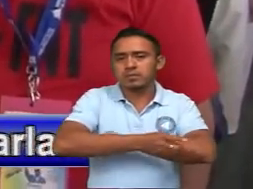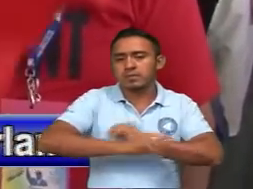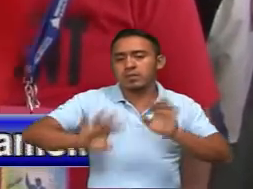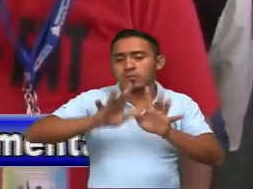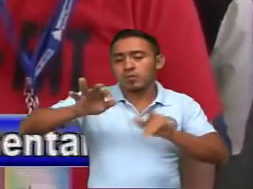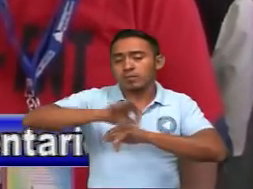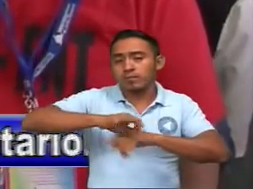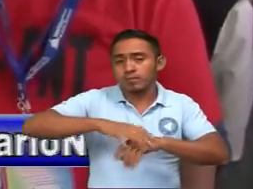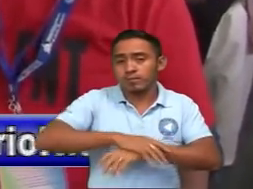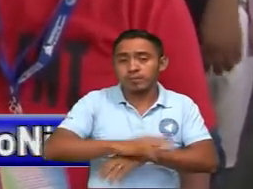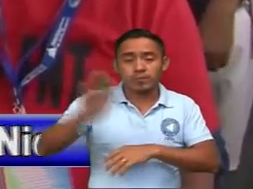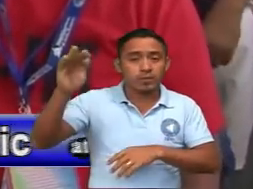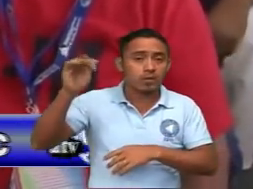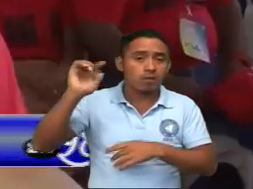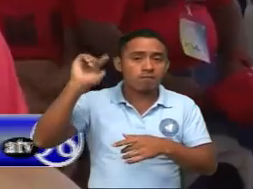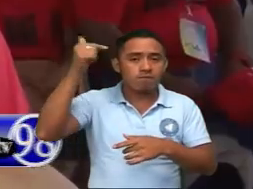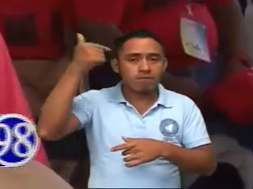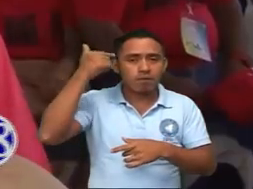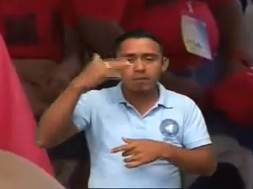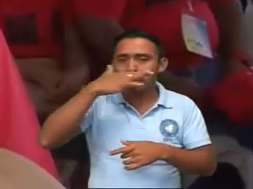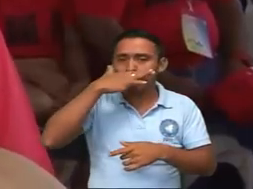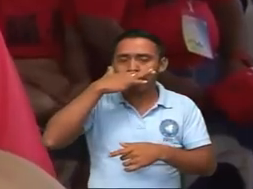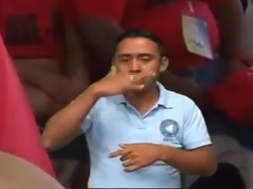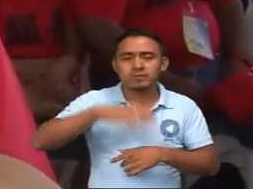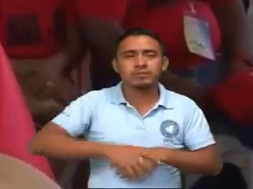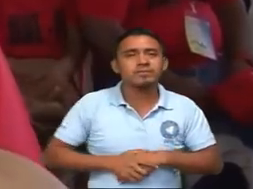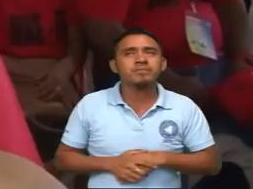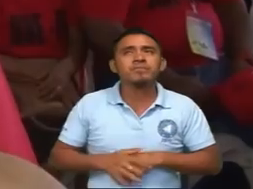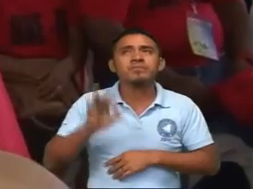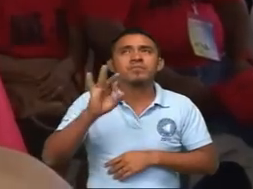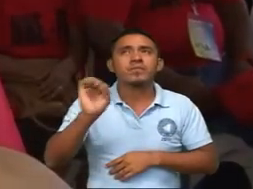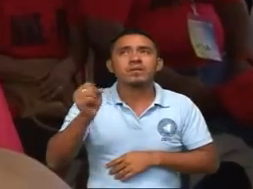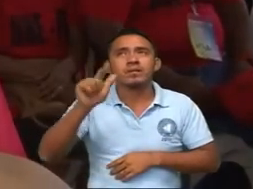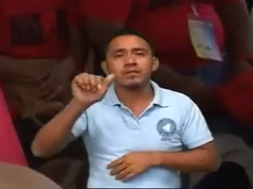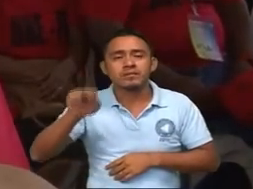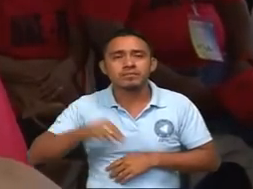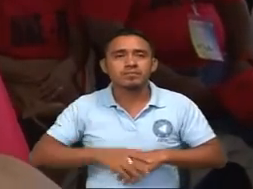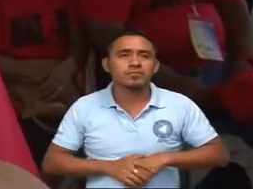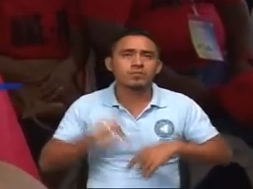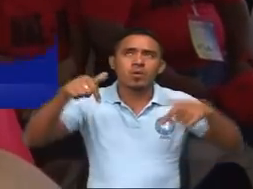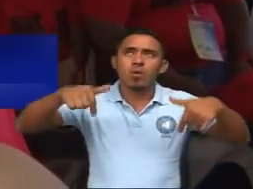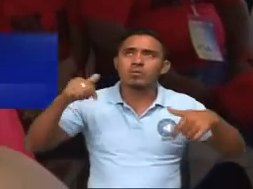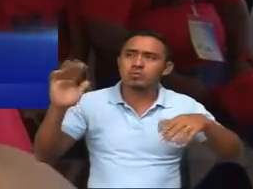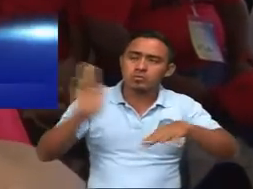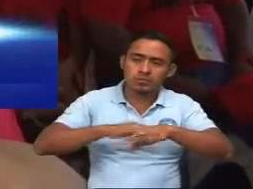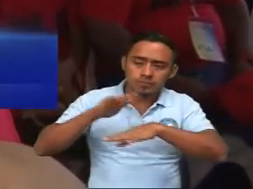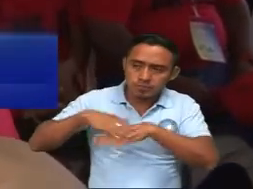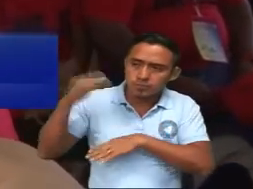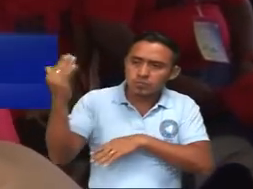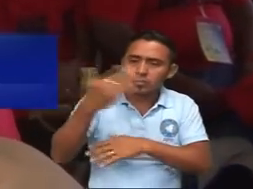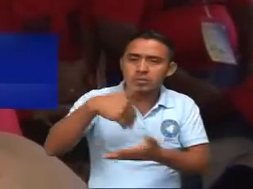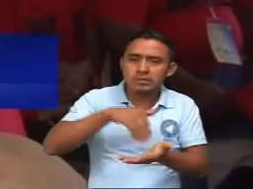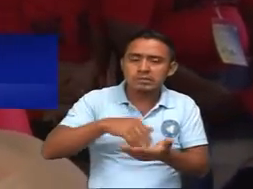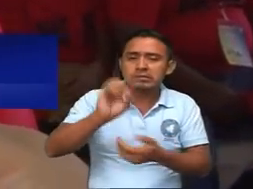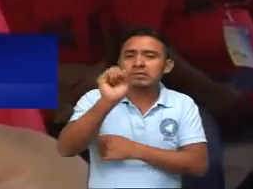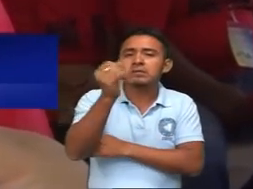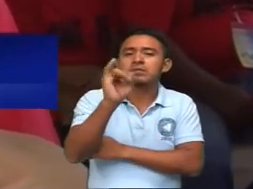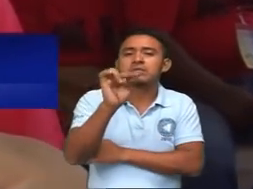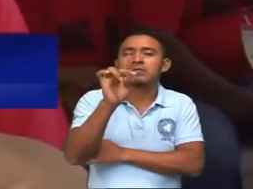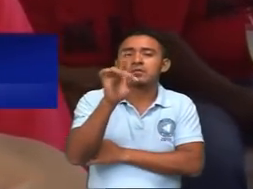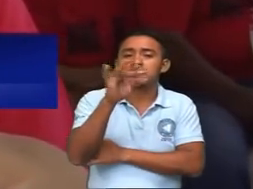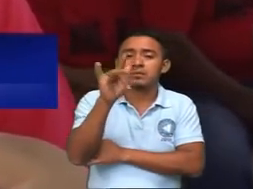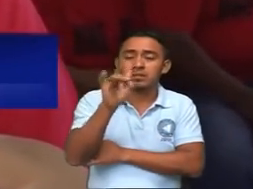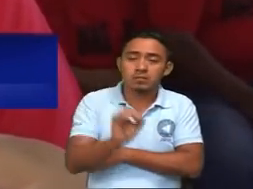compañera Rosario y al Frente Sandinista. Estamos hoy convocados todas las centrales sindicales, sindicatos a nivel